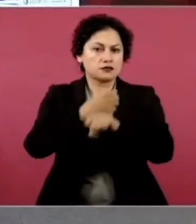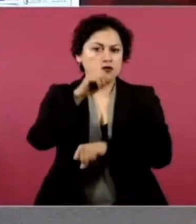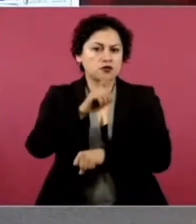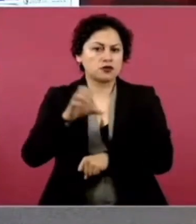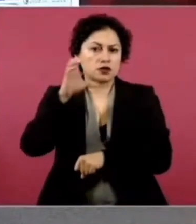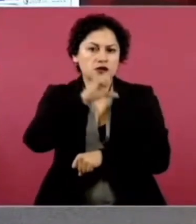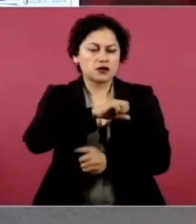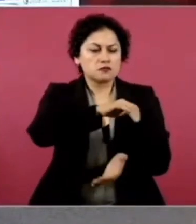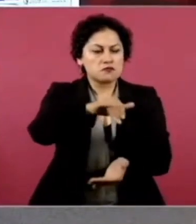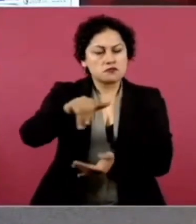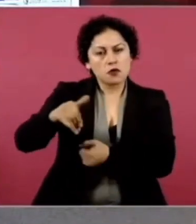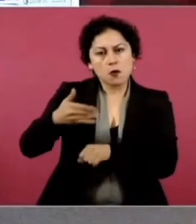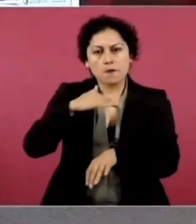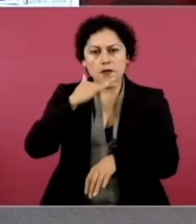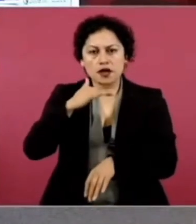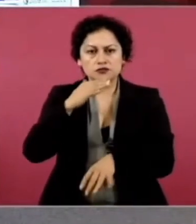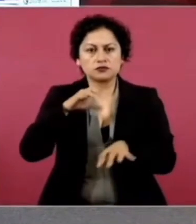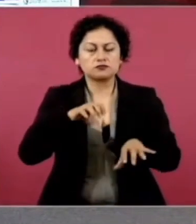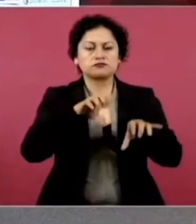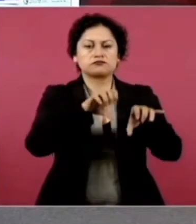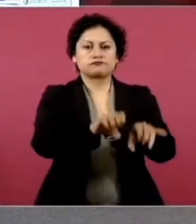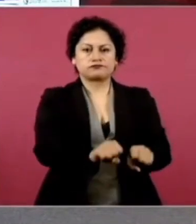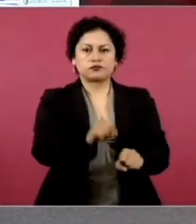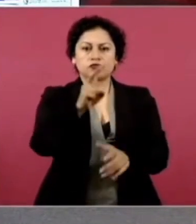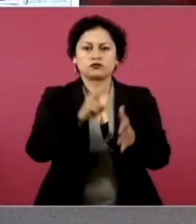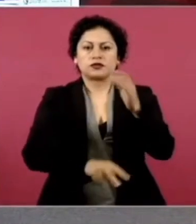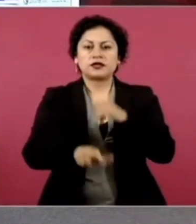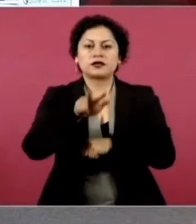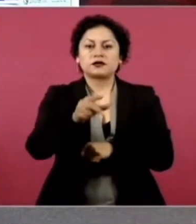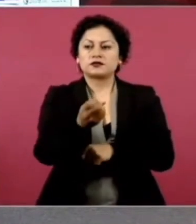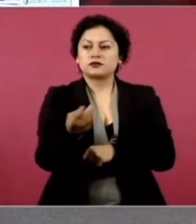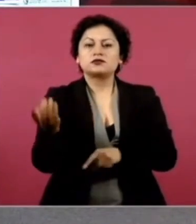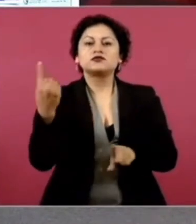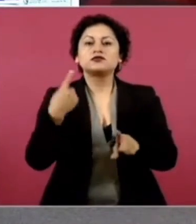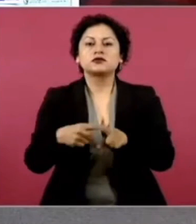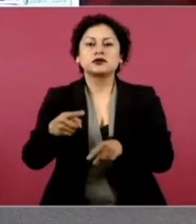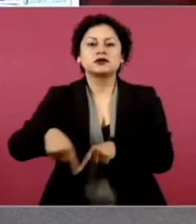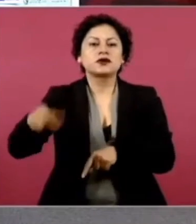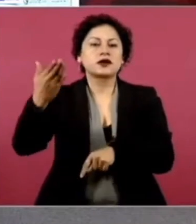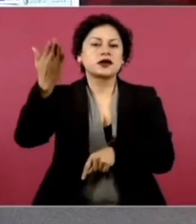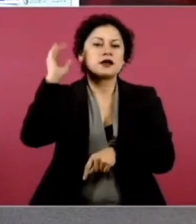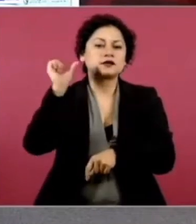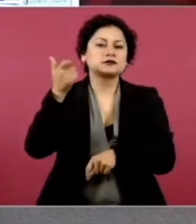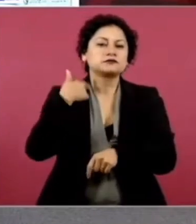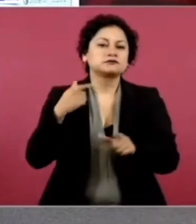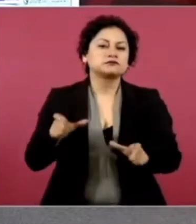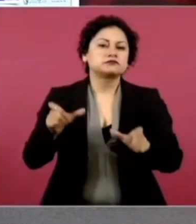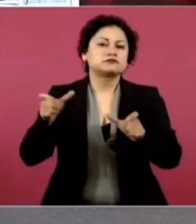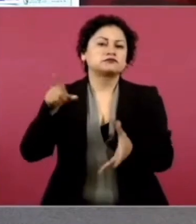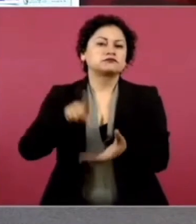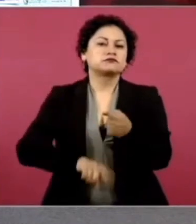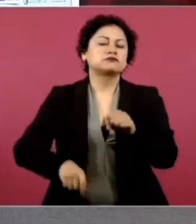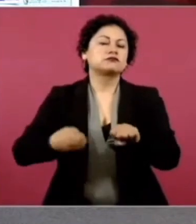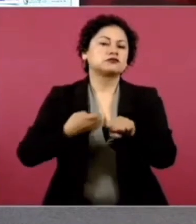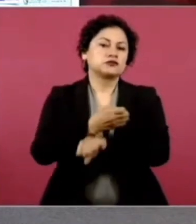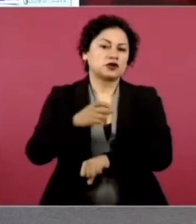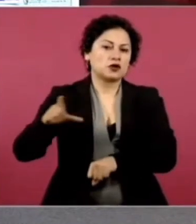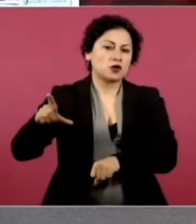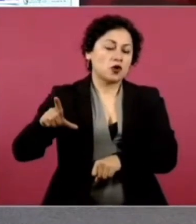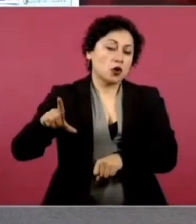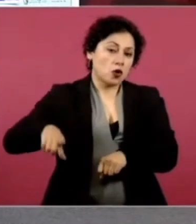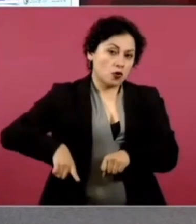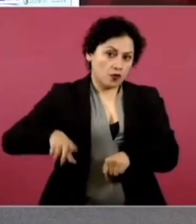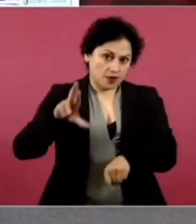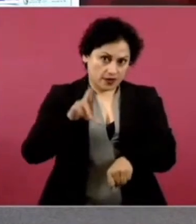en diciembre del 2018 por integrantes de la escolta del entonces gobernador de Aguascalientes, Martín